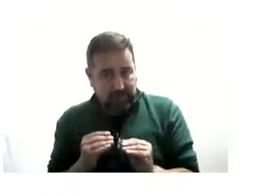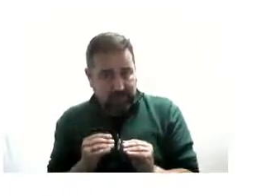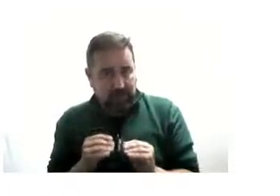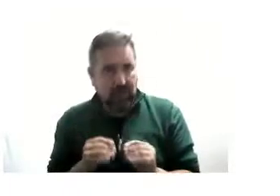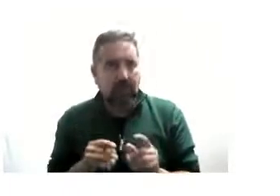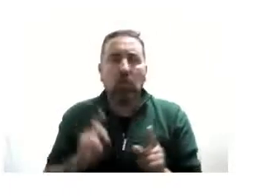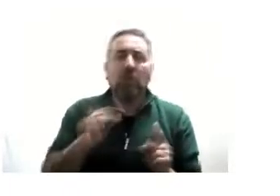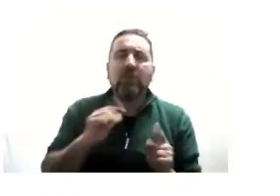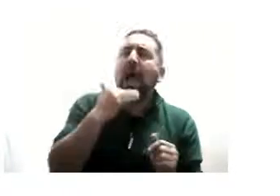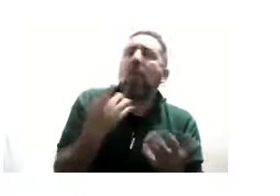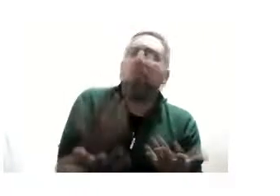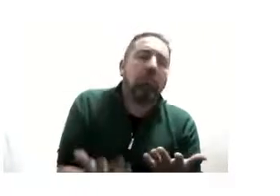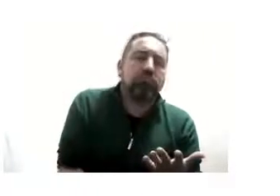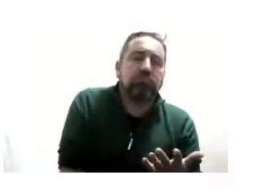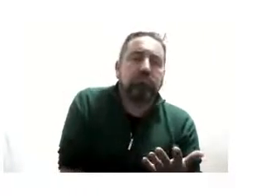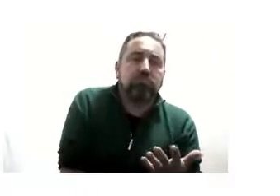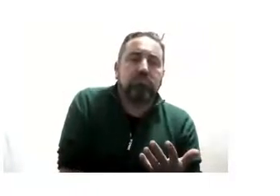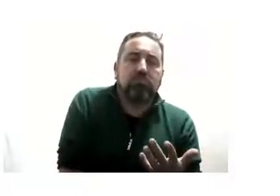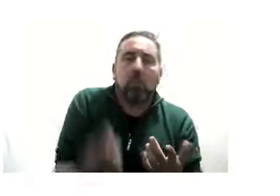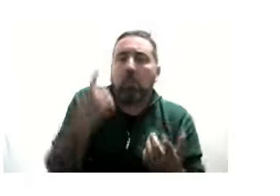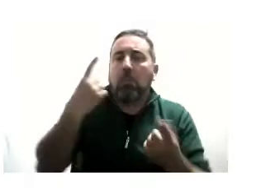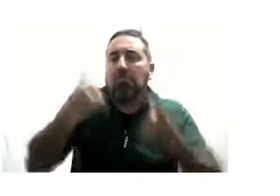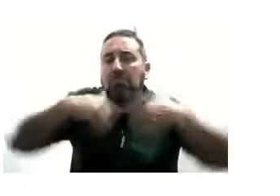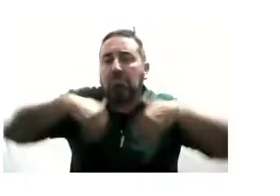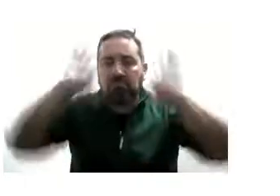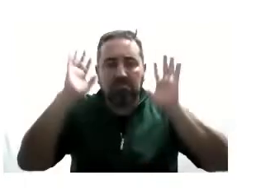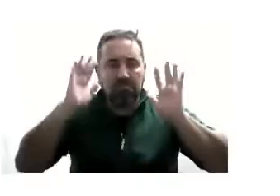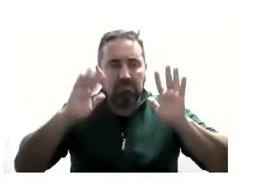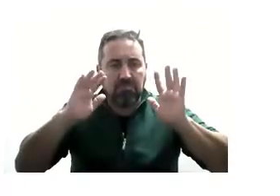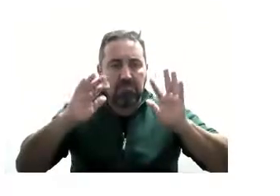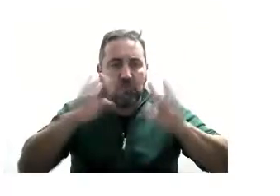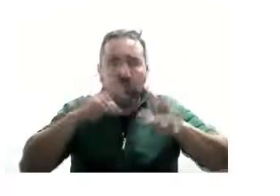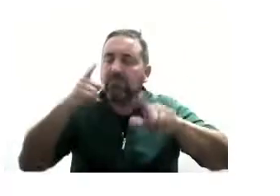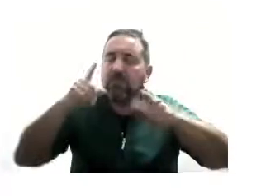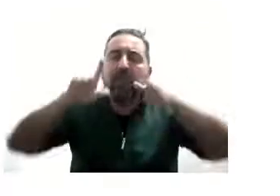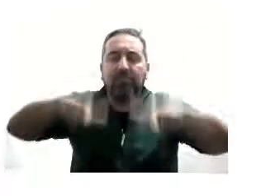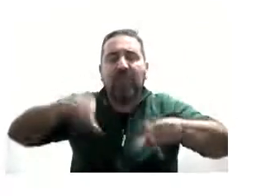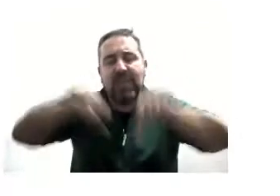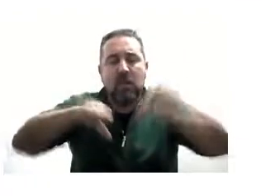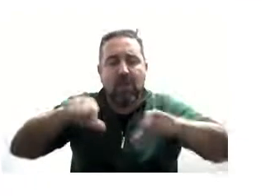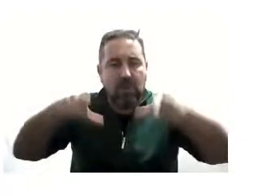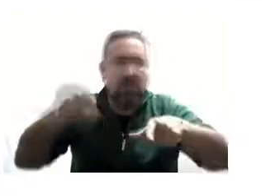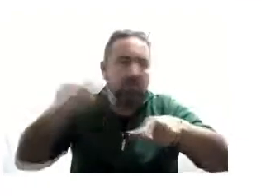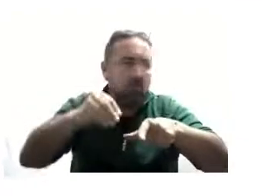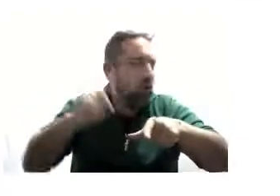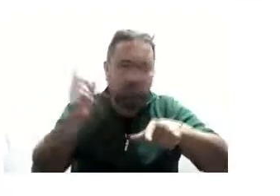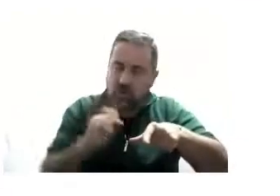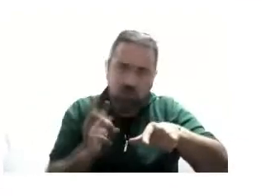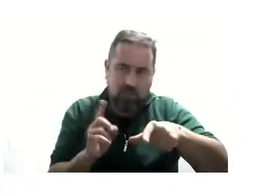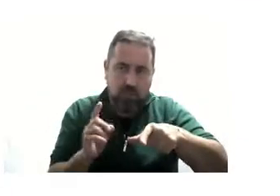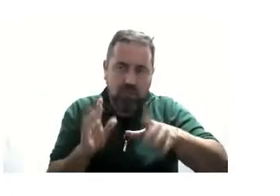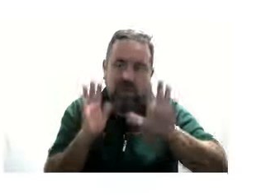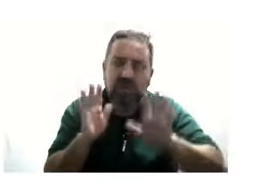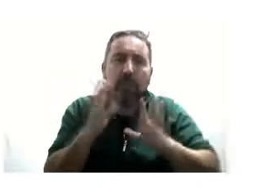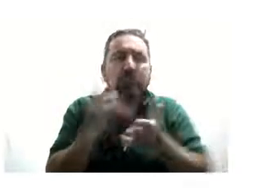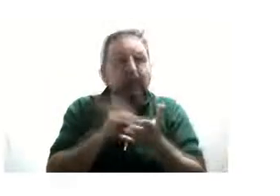que alguien de forma aislada coloca en un quirófano. Digamos que toda la cirugía de los implantes